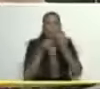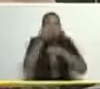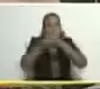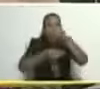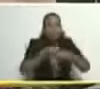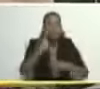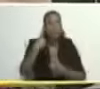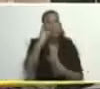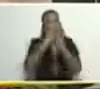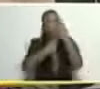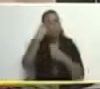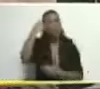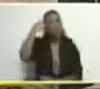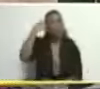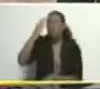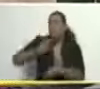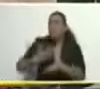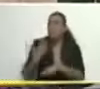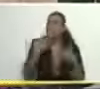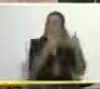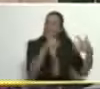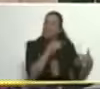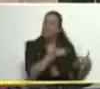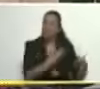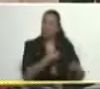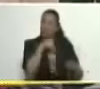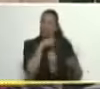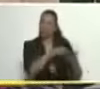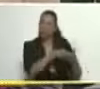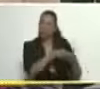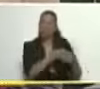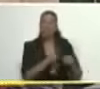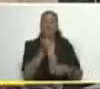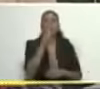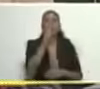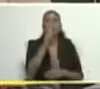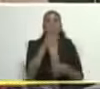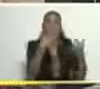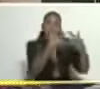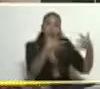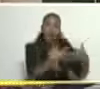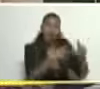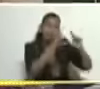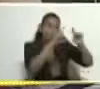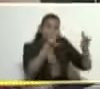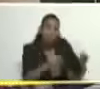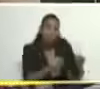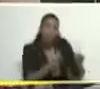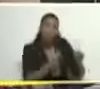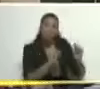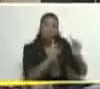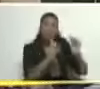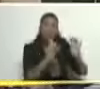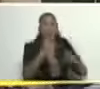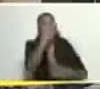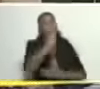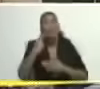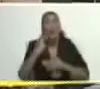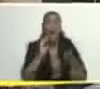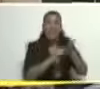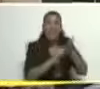Uno se pregunta por qué ese párrafo está allí. El párrafo 12, que reitera nuestro